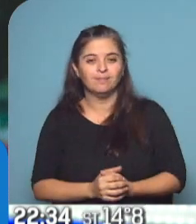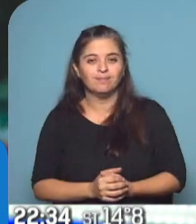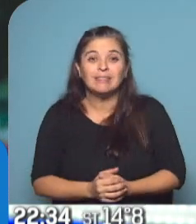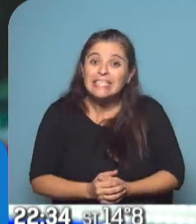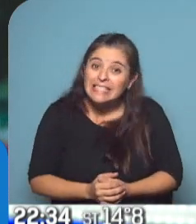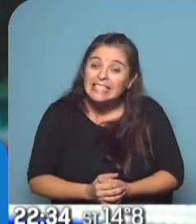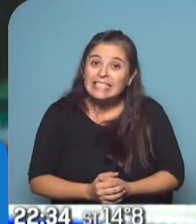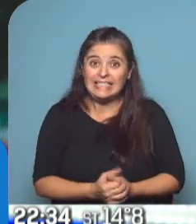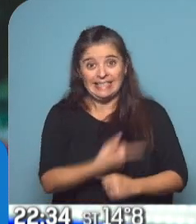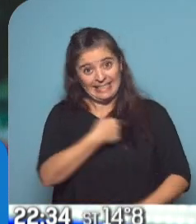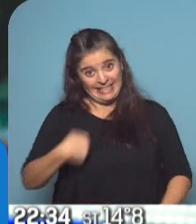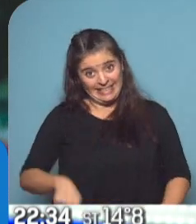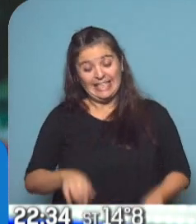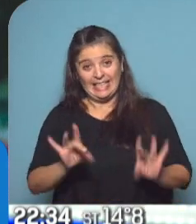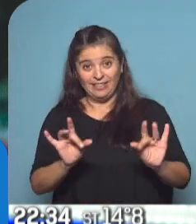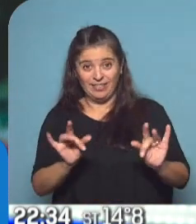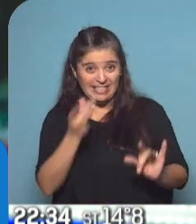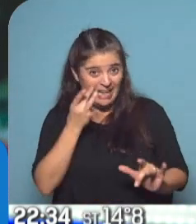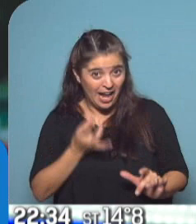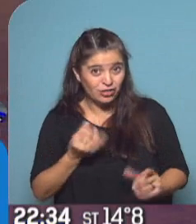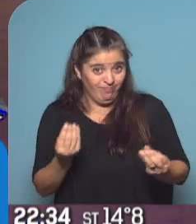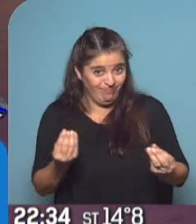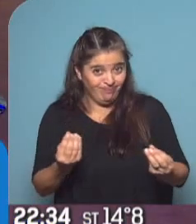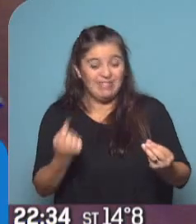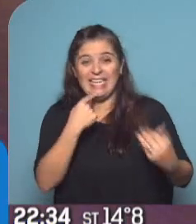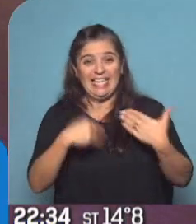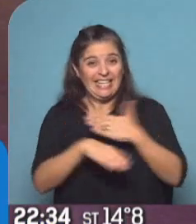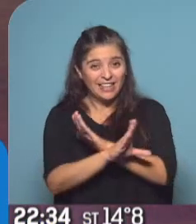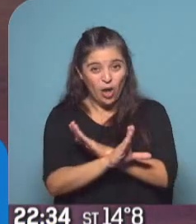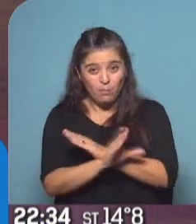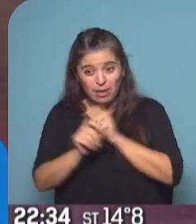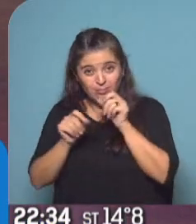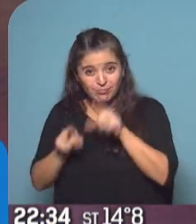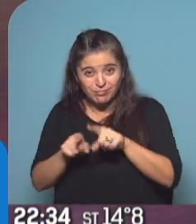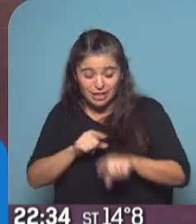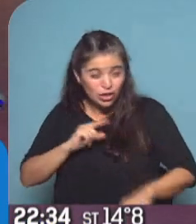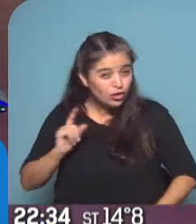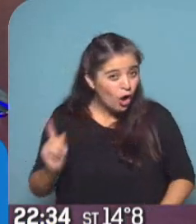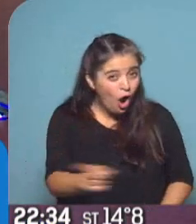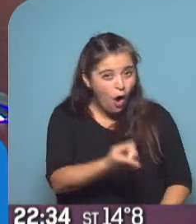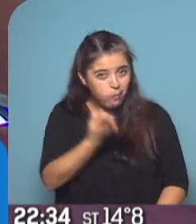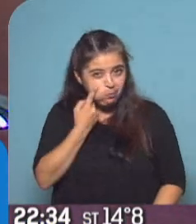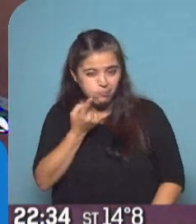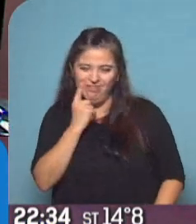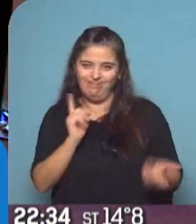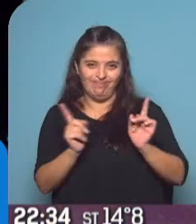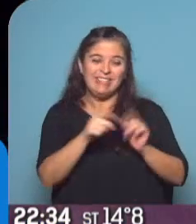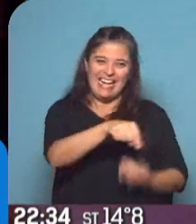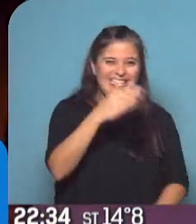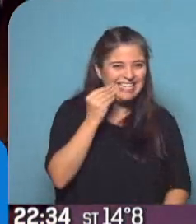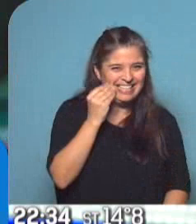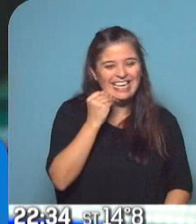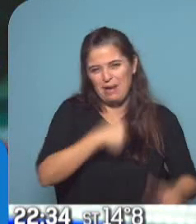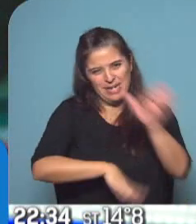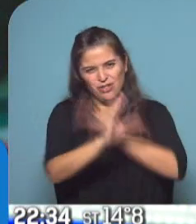está tan extendido a nivel mundial como si el inglés no pero sí puede expresar pensado en ese sentido y ahí entraría también a jugar